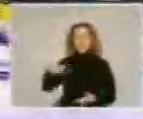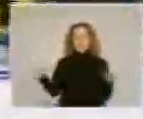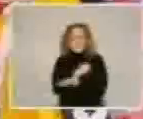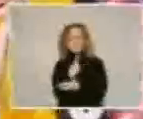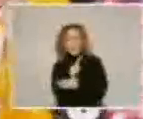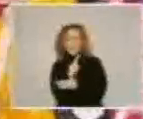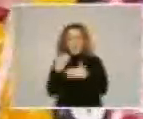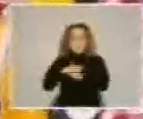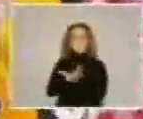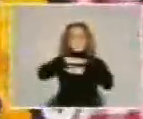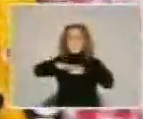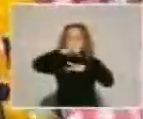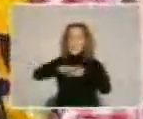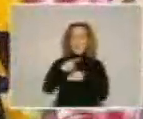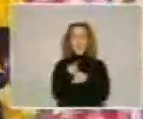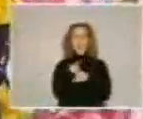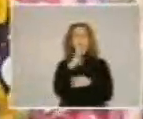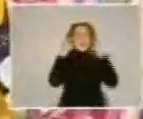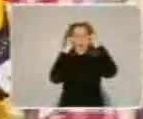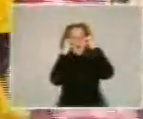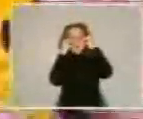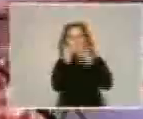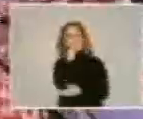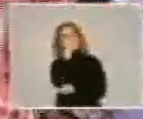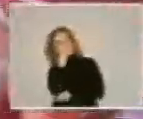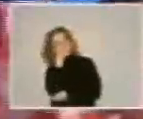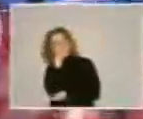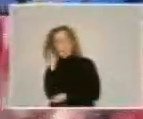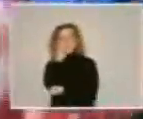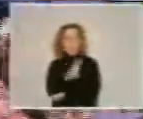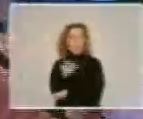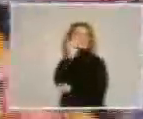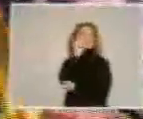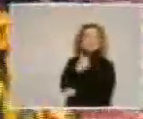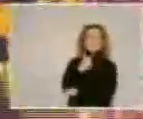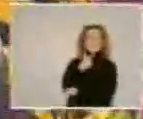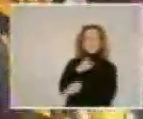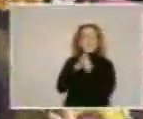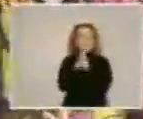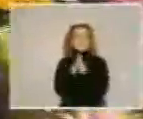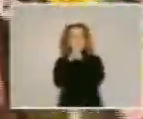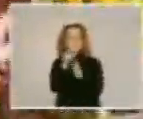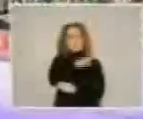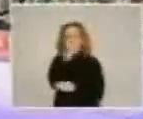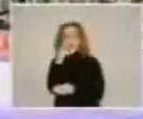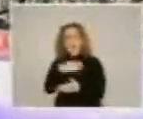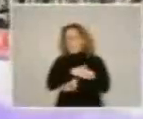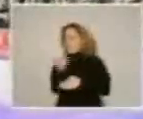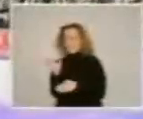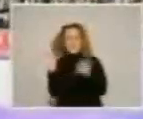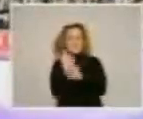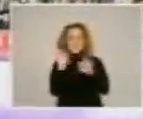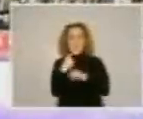nuestras playas. Te verá Manolo Artiles de pesado en una valla. Que el turista de crucero nunca encuentre nada abierto. Que aún